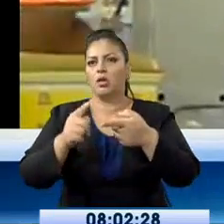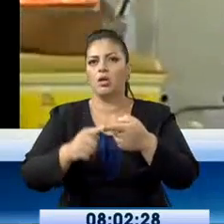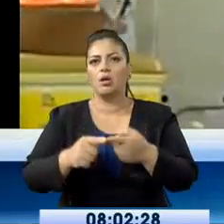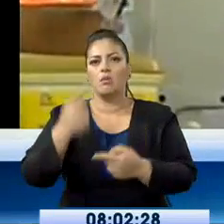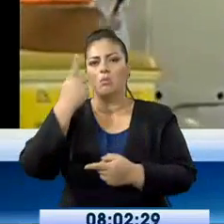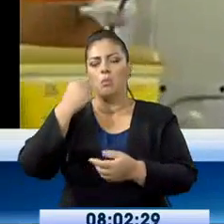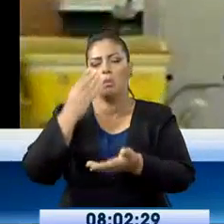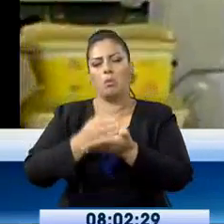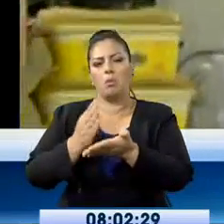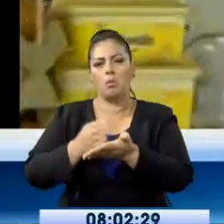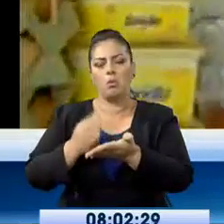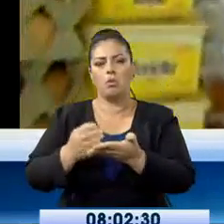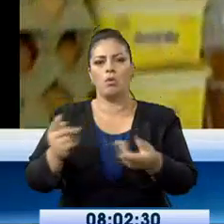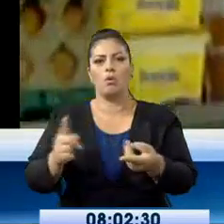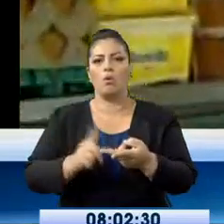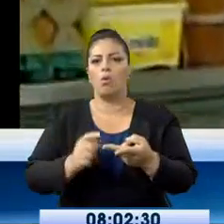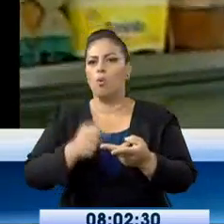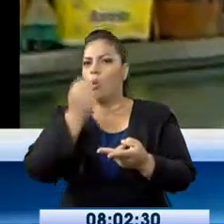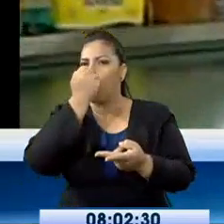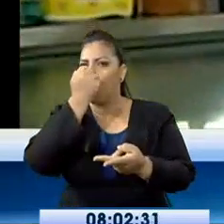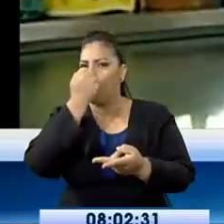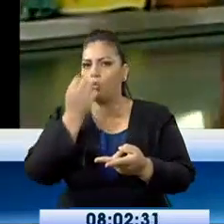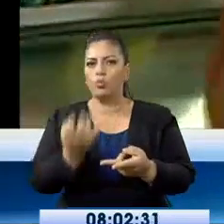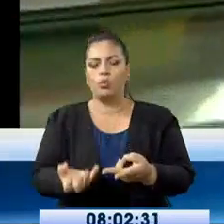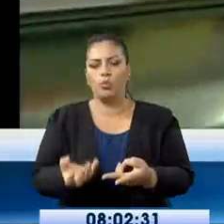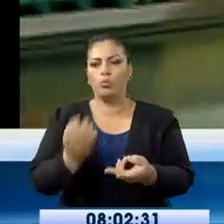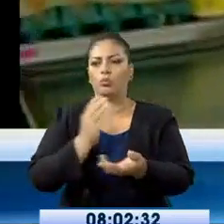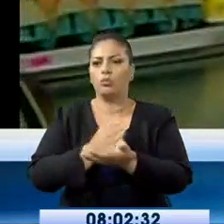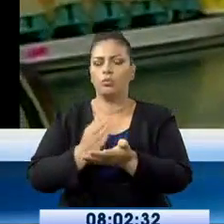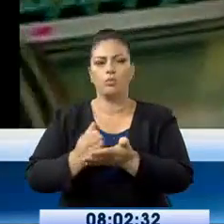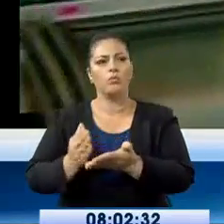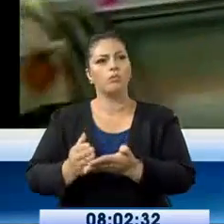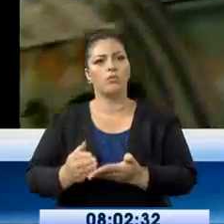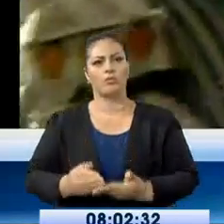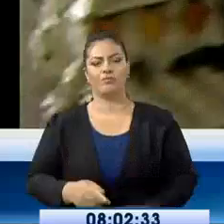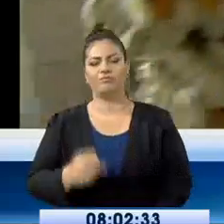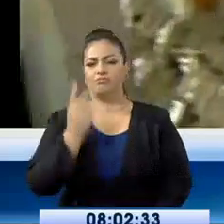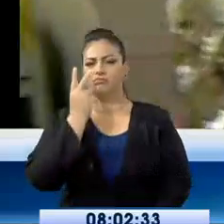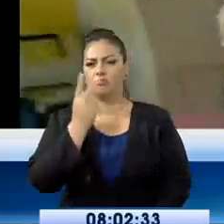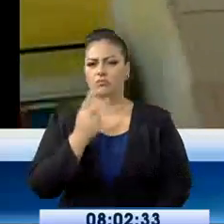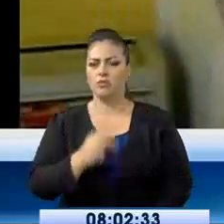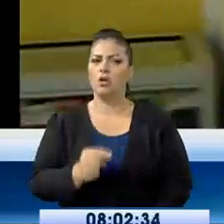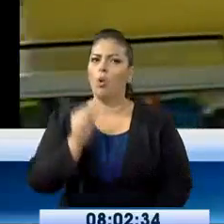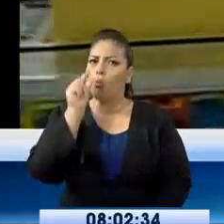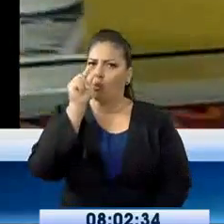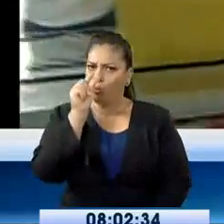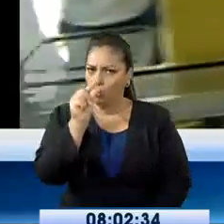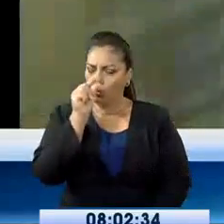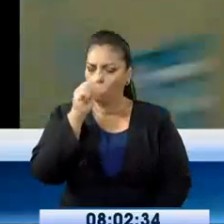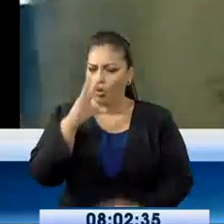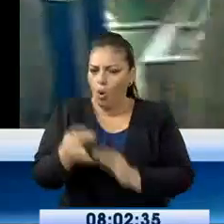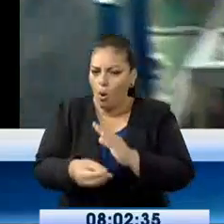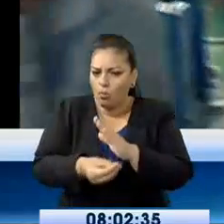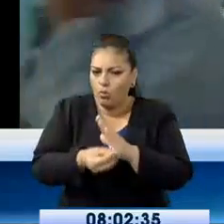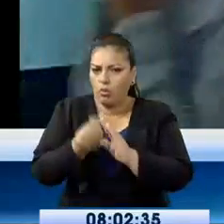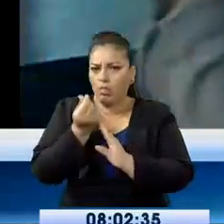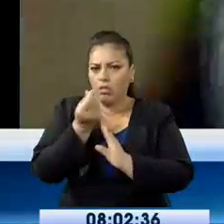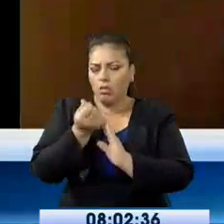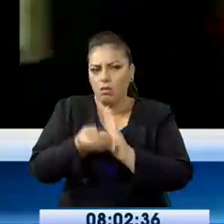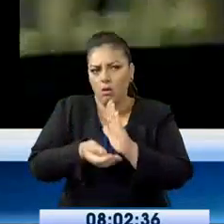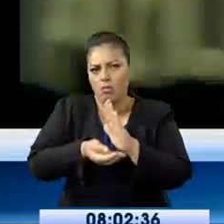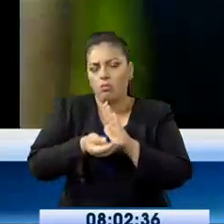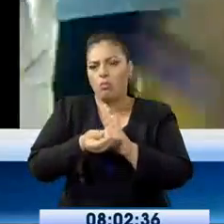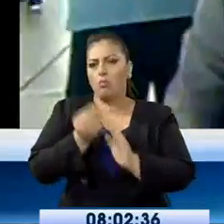pimiento, el tomate, y hemos encontrado un incremento ligero en el mismo y nosotros estamos procediendo